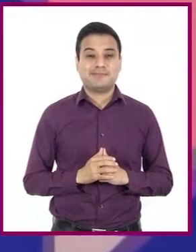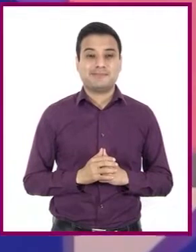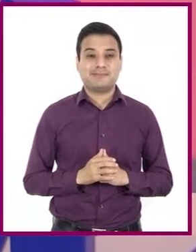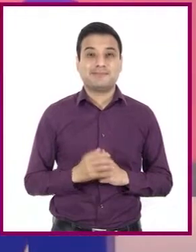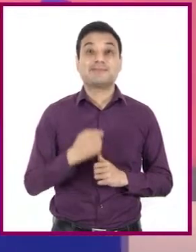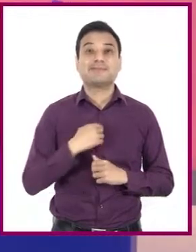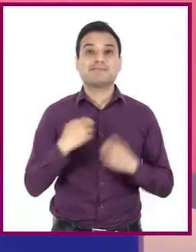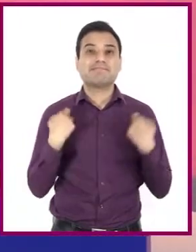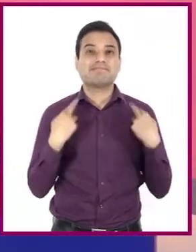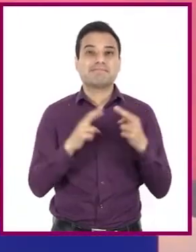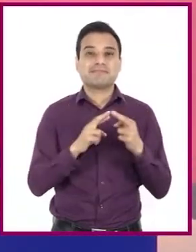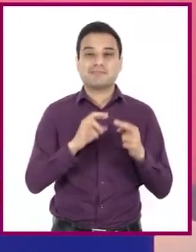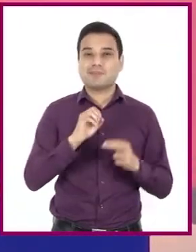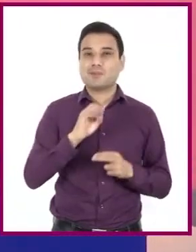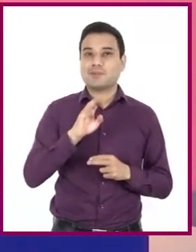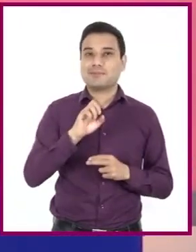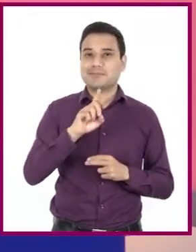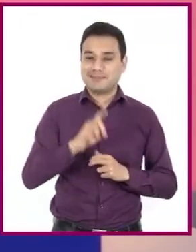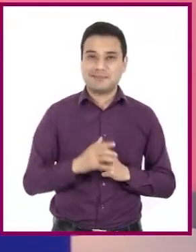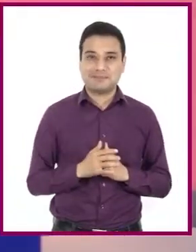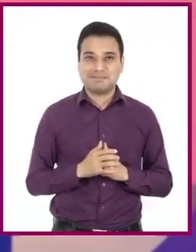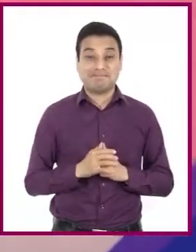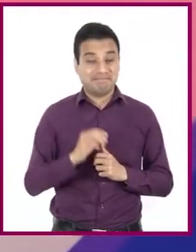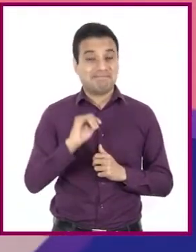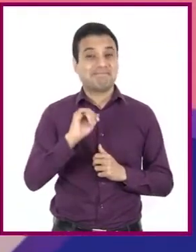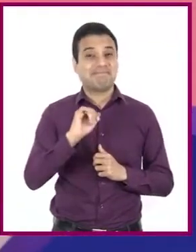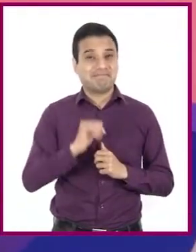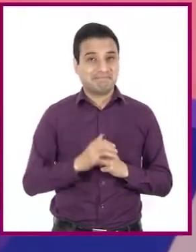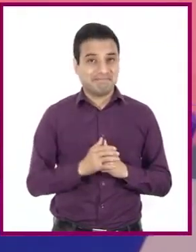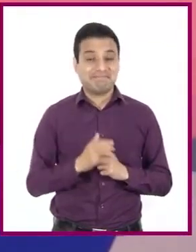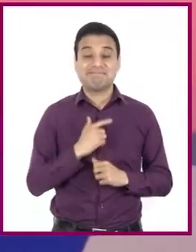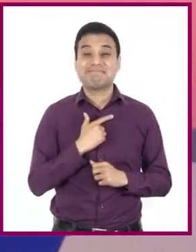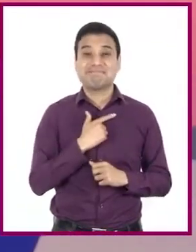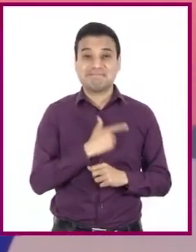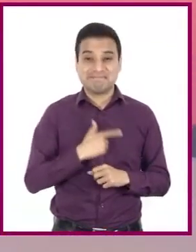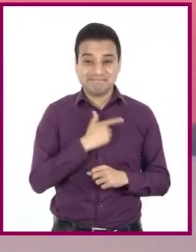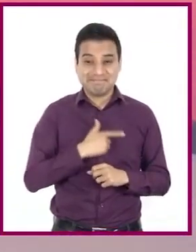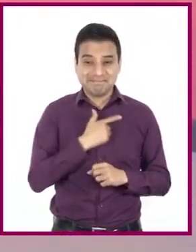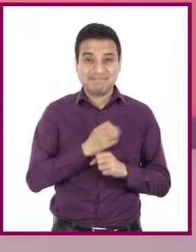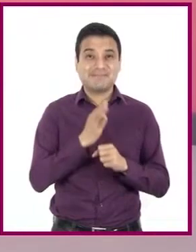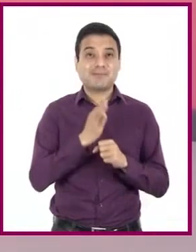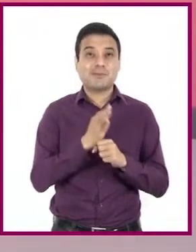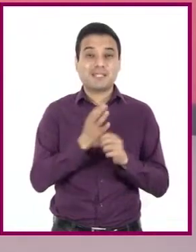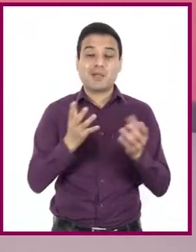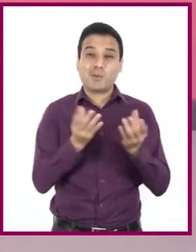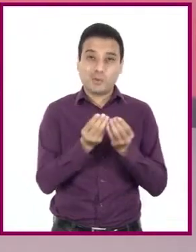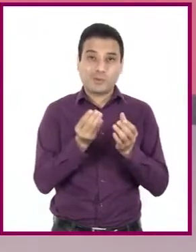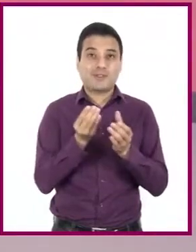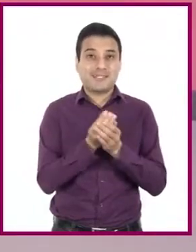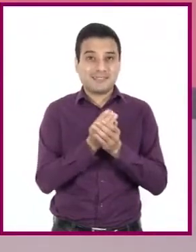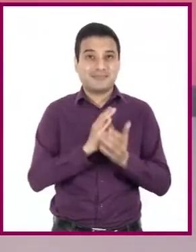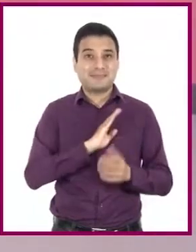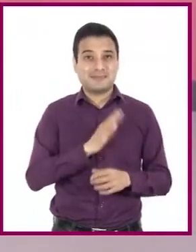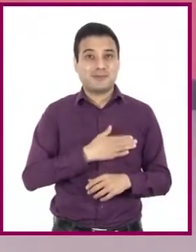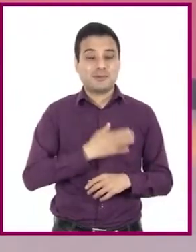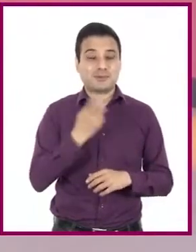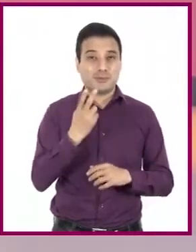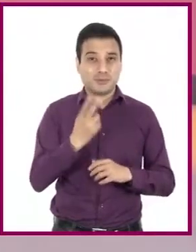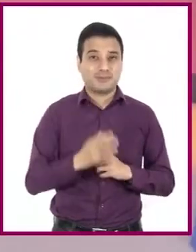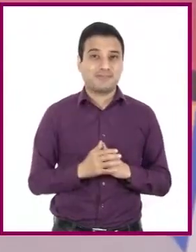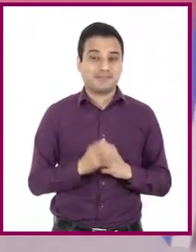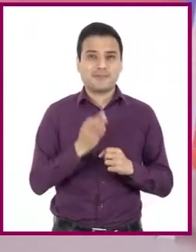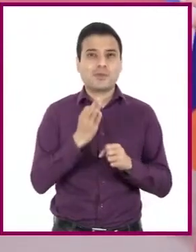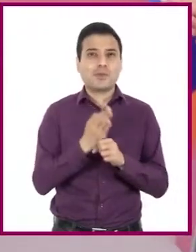Soy el profesor Obed Santos Huerta y efectivamente es un gusto estar aquí en una sesión más de Lengua Materna 2.